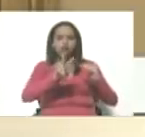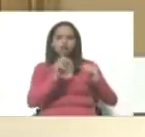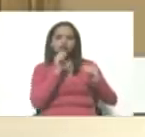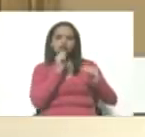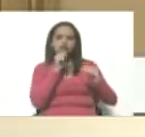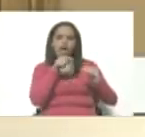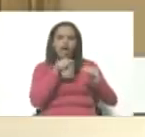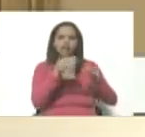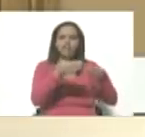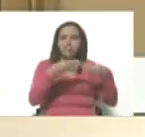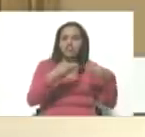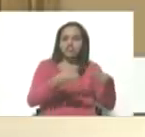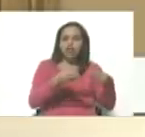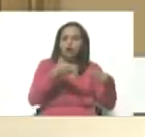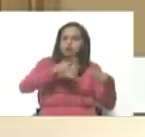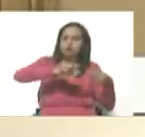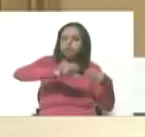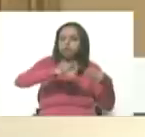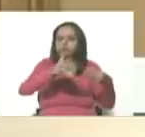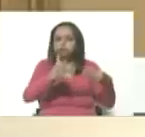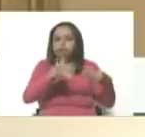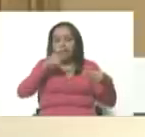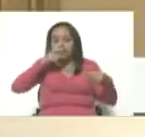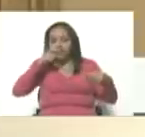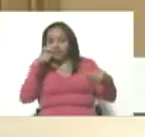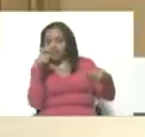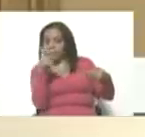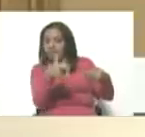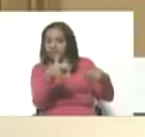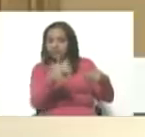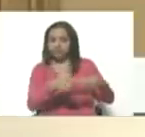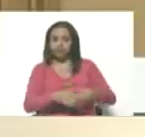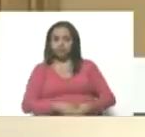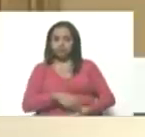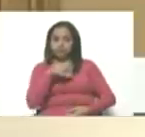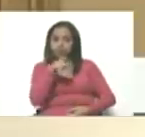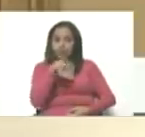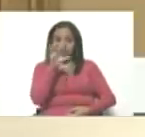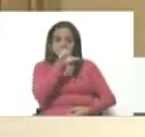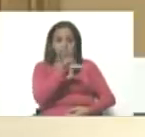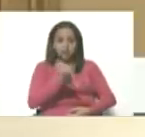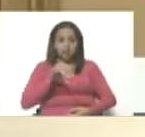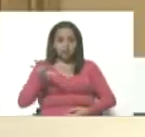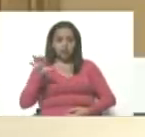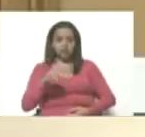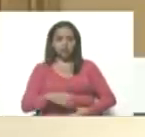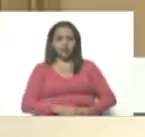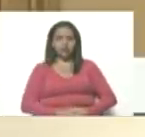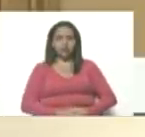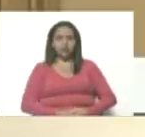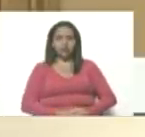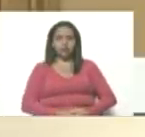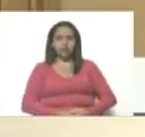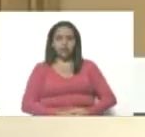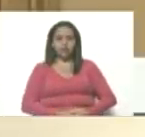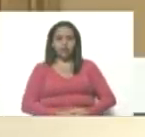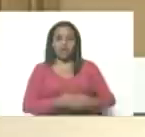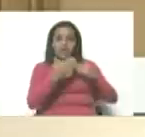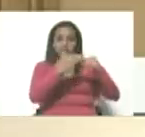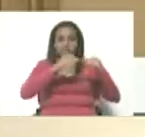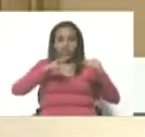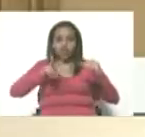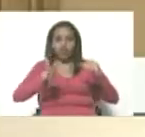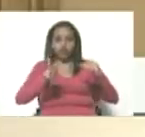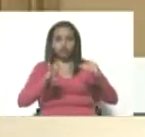la flexibilización parcial y vigilada. En estos estados, presidente, que voy a mencionar a